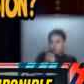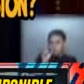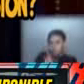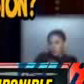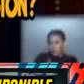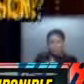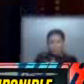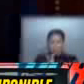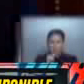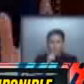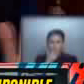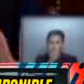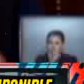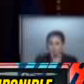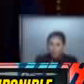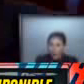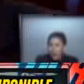expresión.